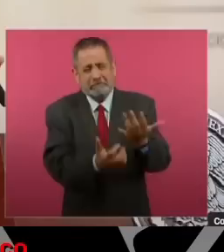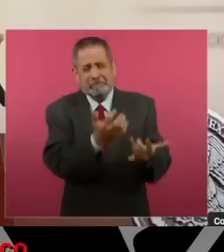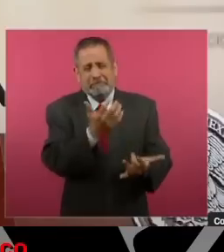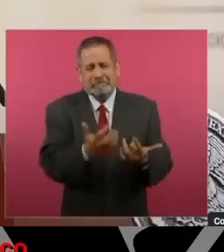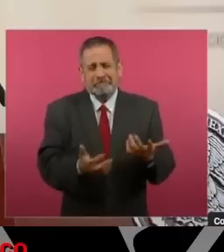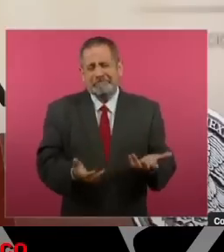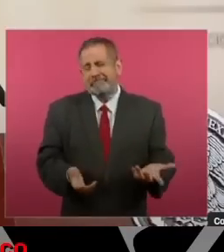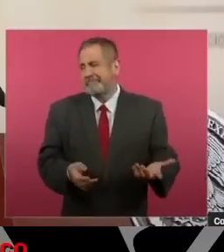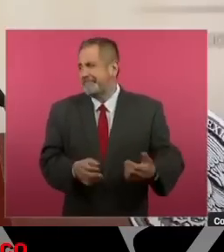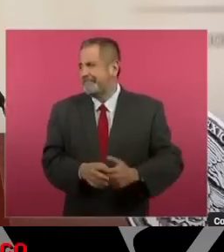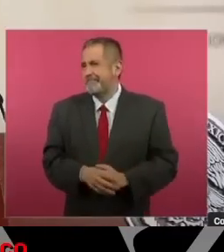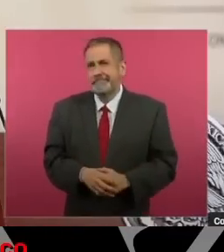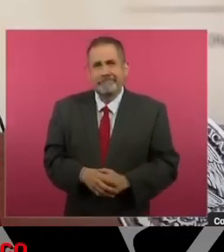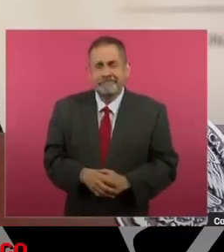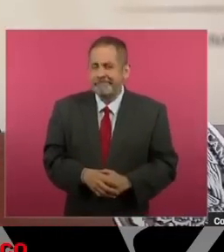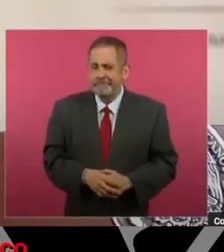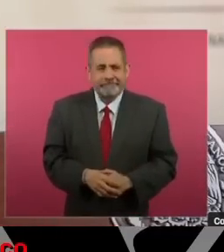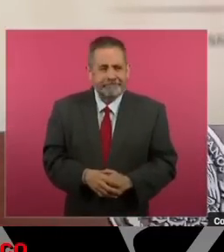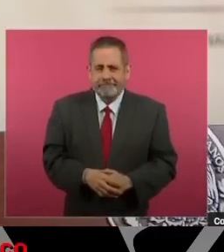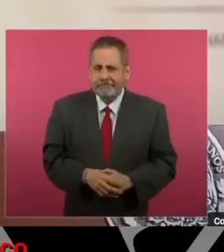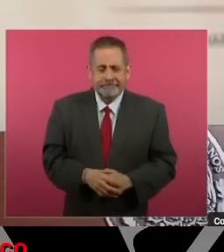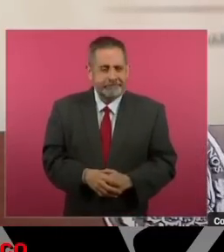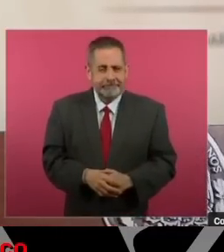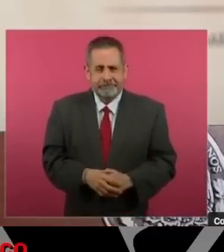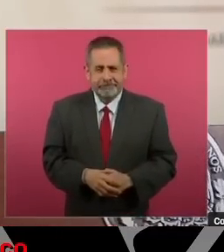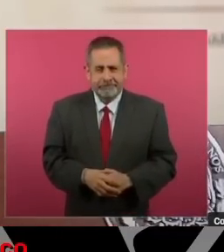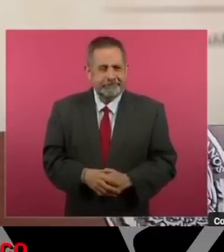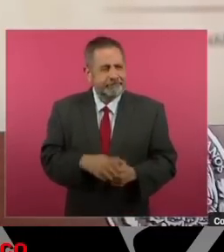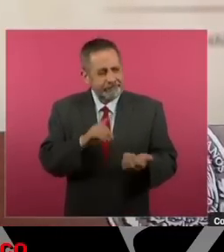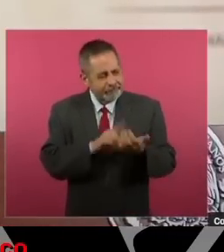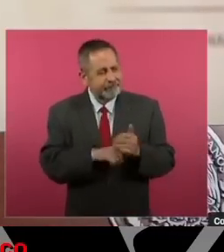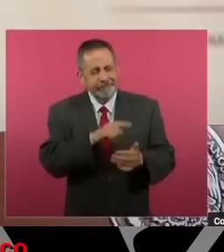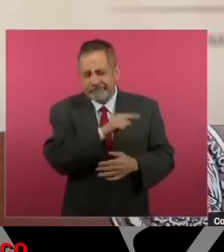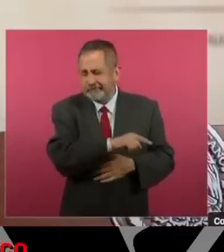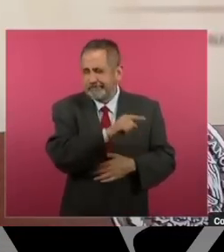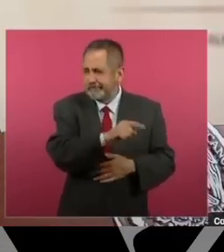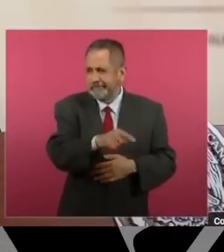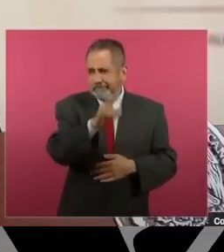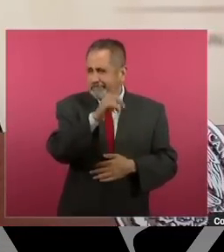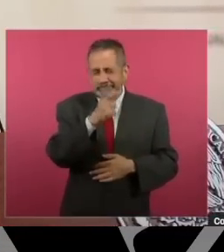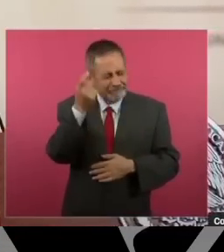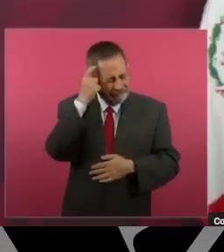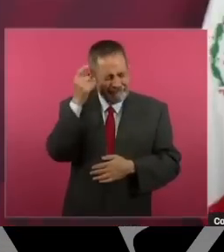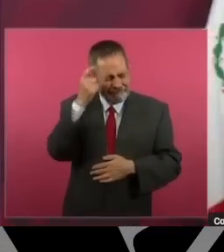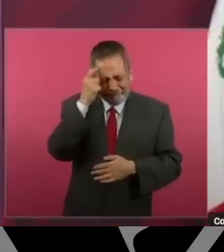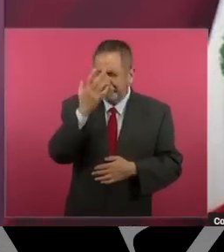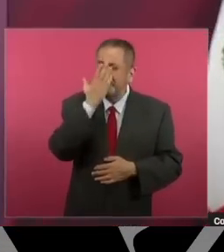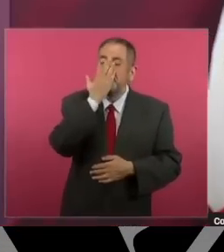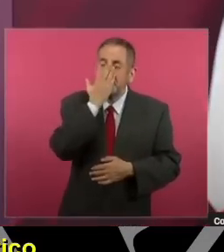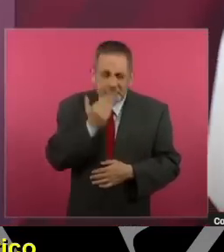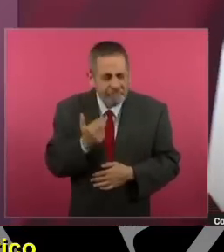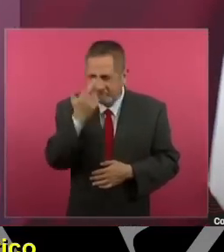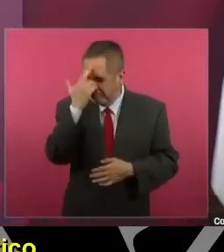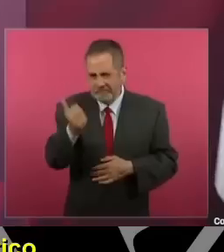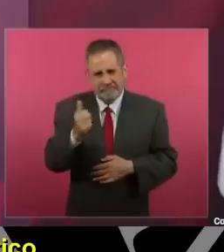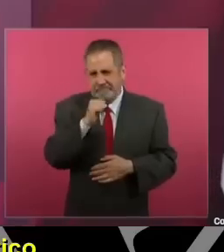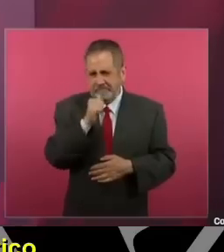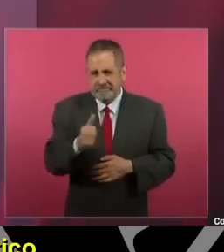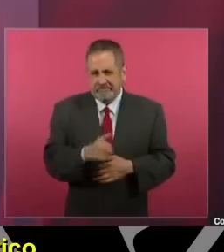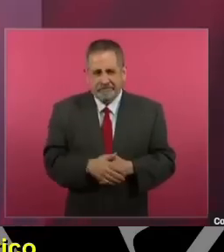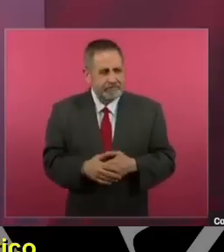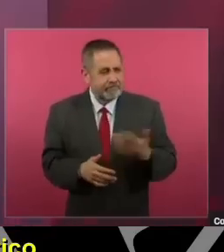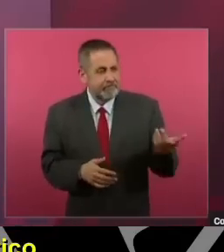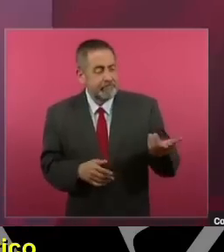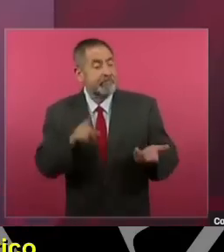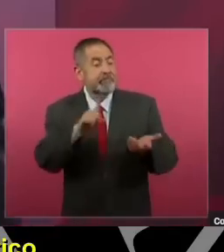como no se va a dar estos actos irracionales si el